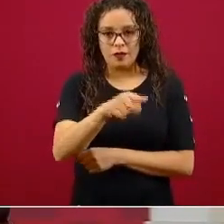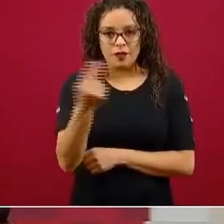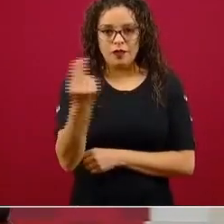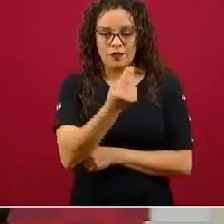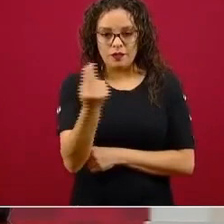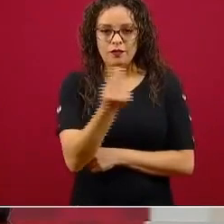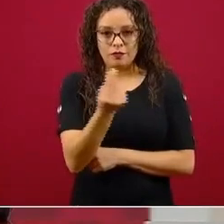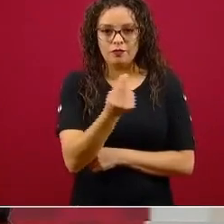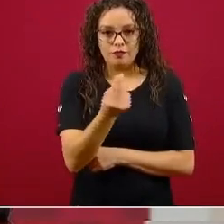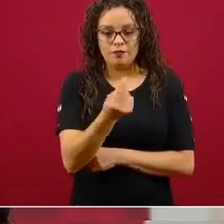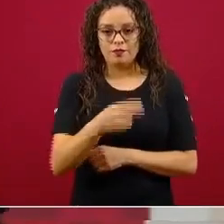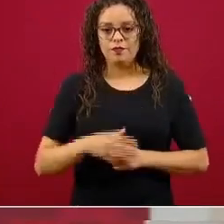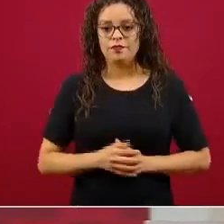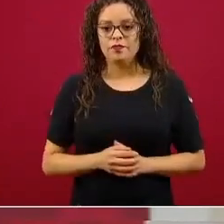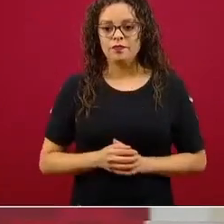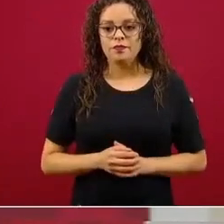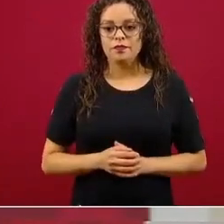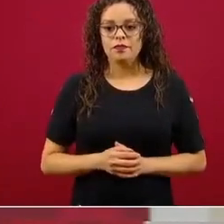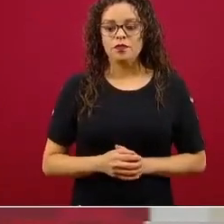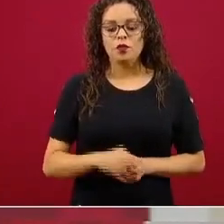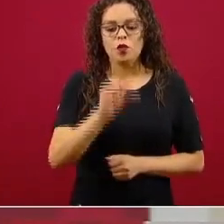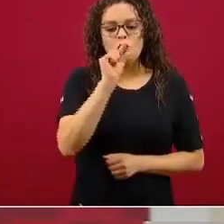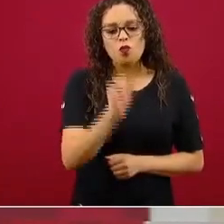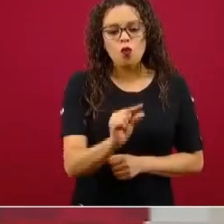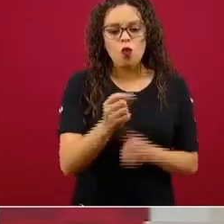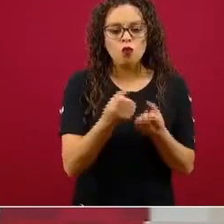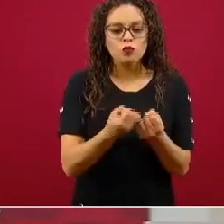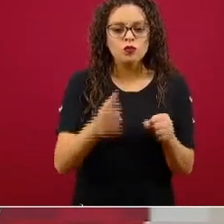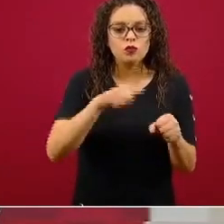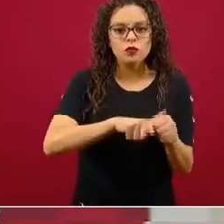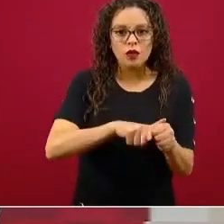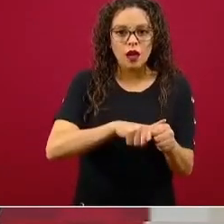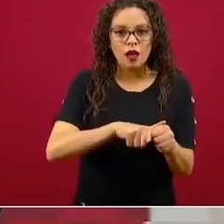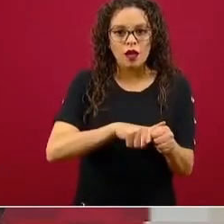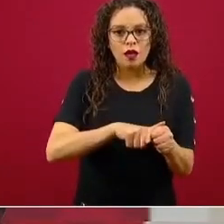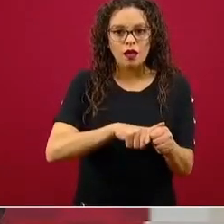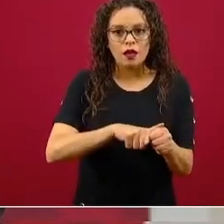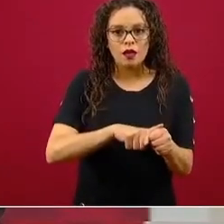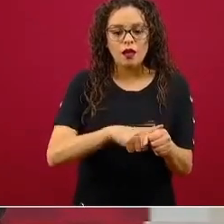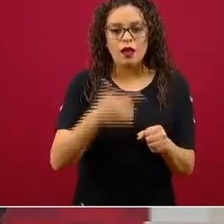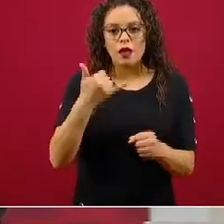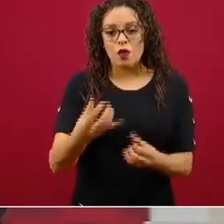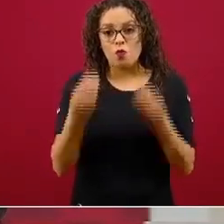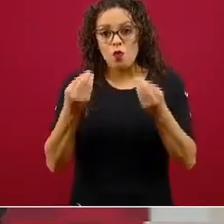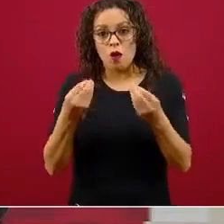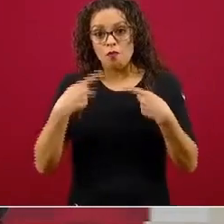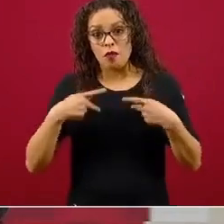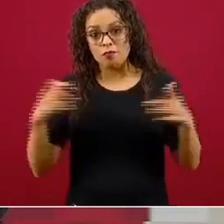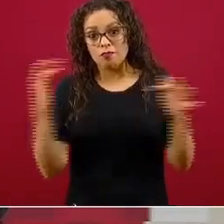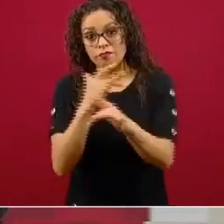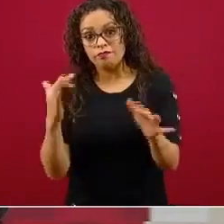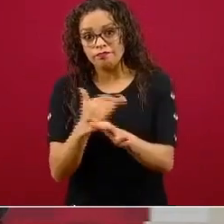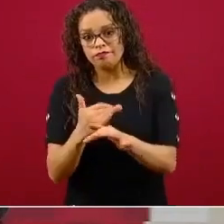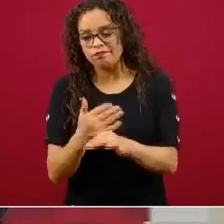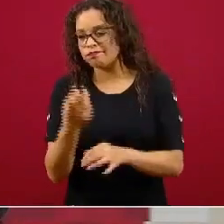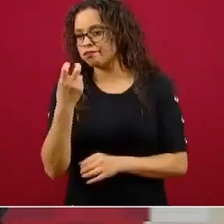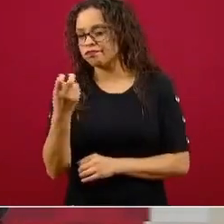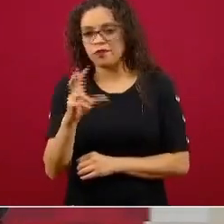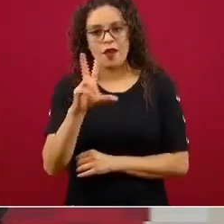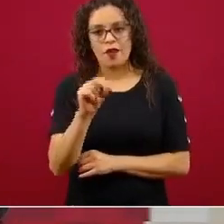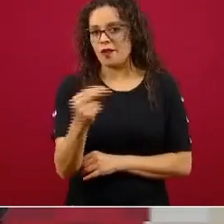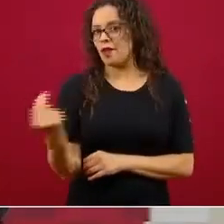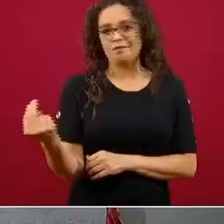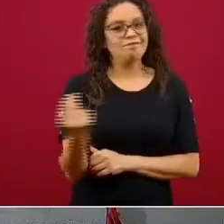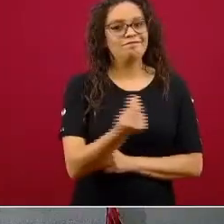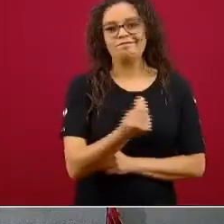utilidad social y muchas personas no son preferentes. Al inicio de la nueva normalidad habíamos presentado en